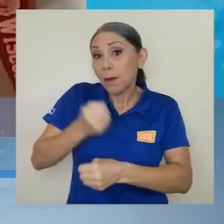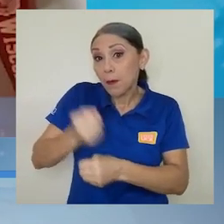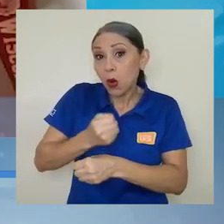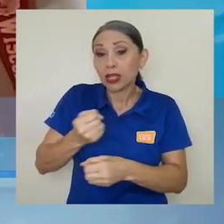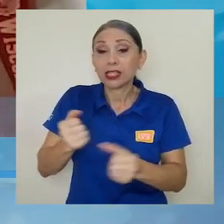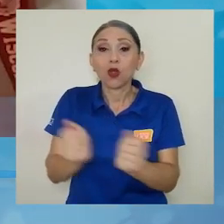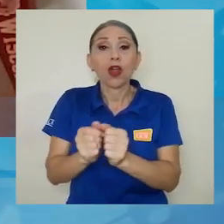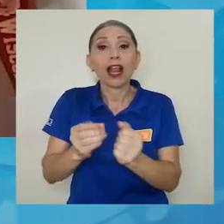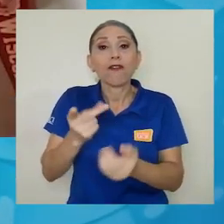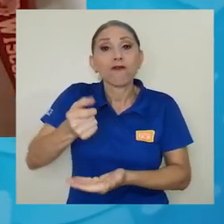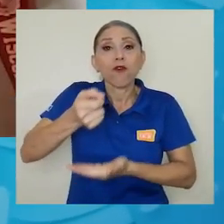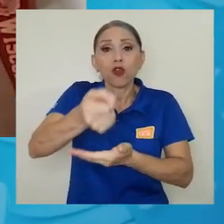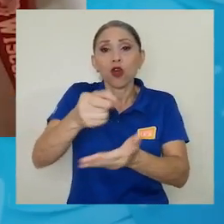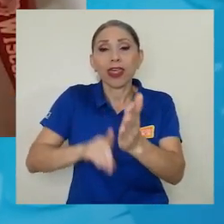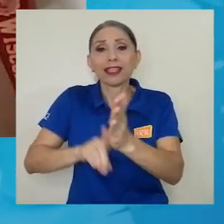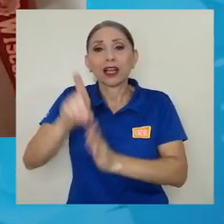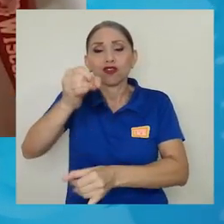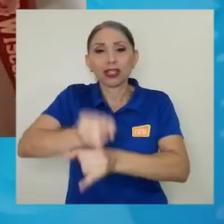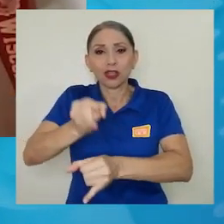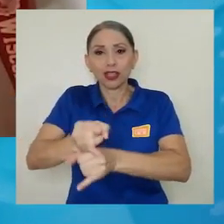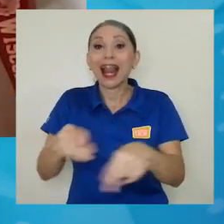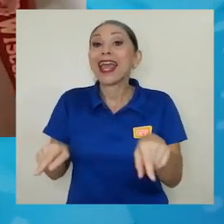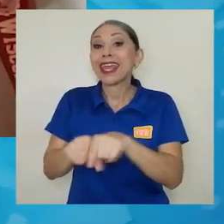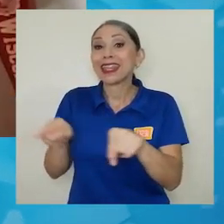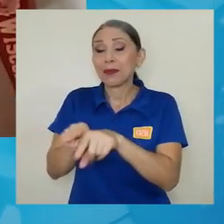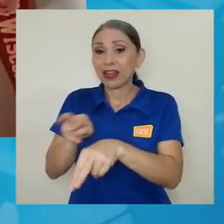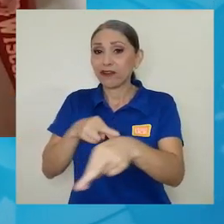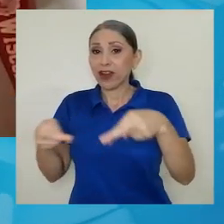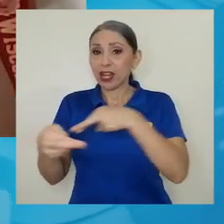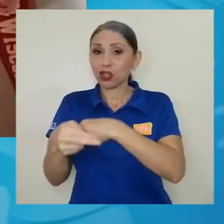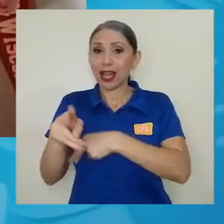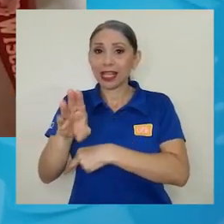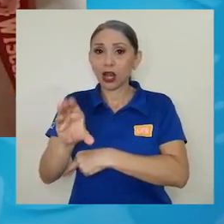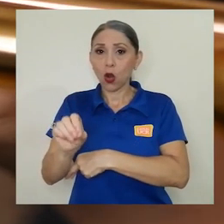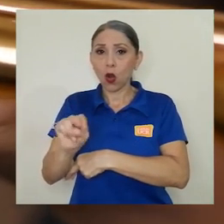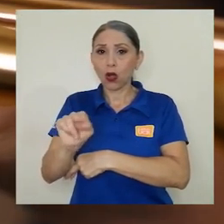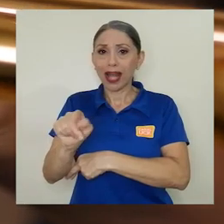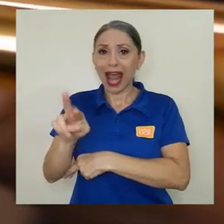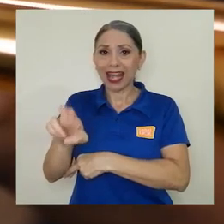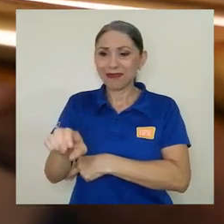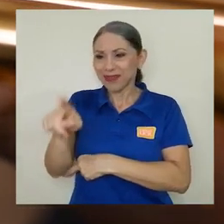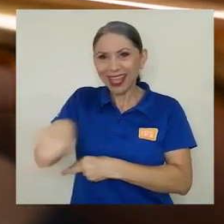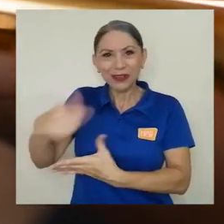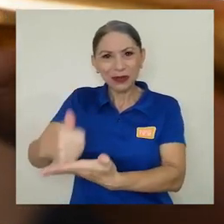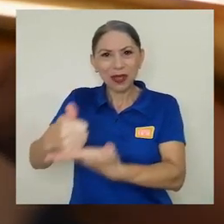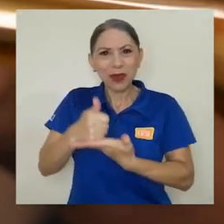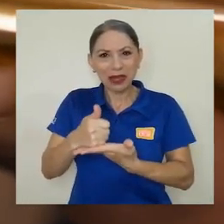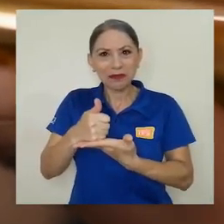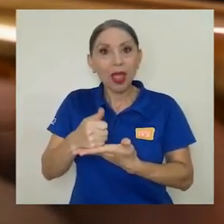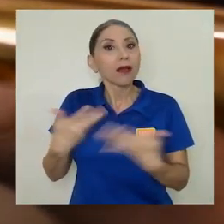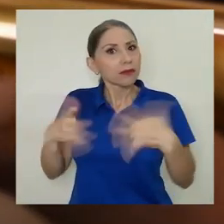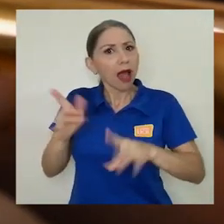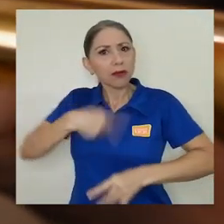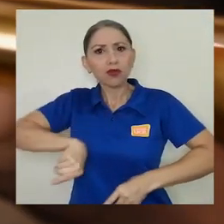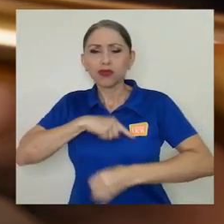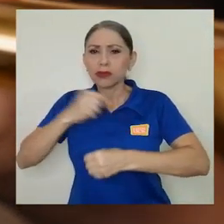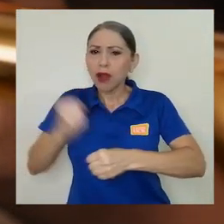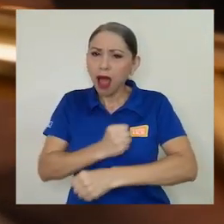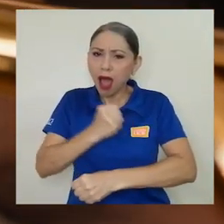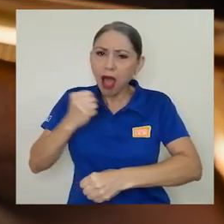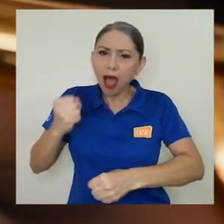de Desarrollo Institucional y de Regionalización del Conare nos van a ayudar y, de hecho, hemos estado trabajando